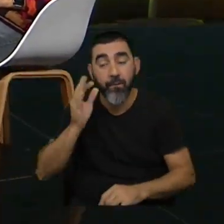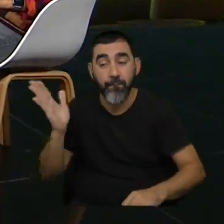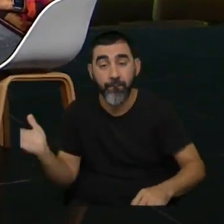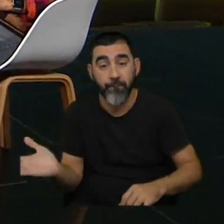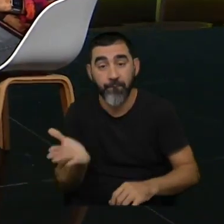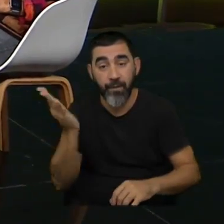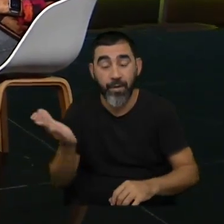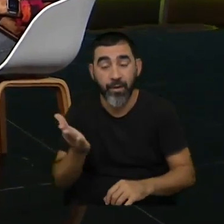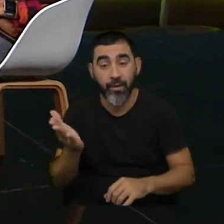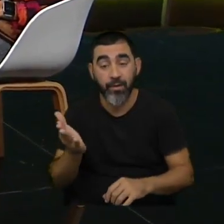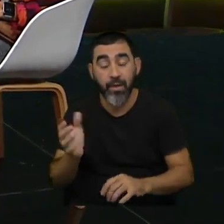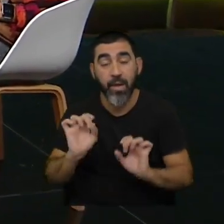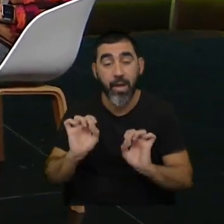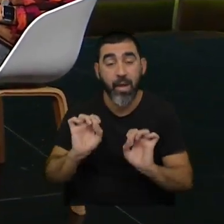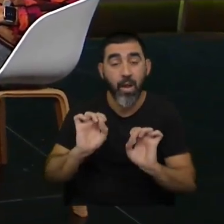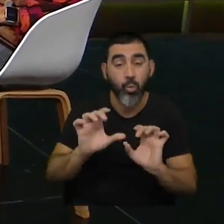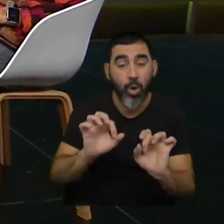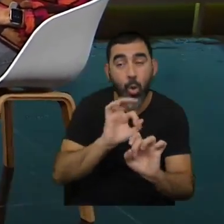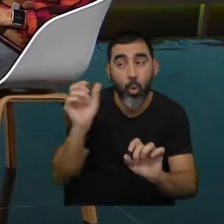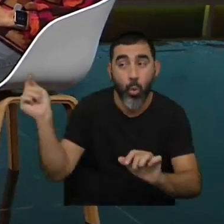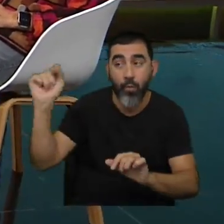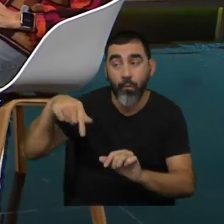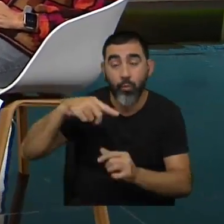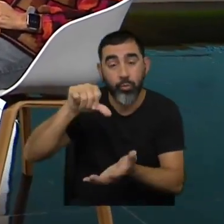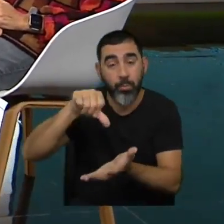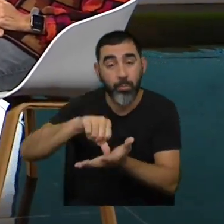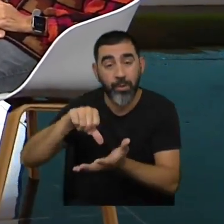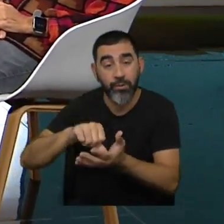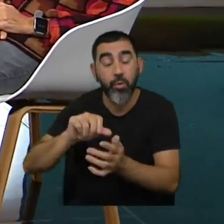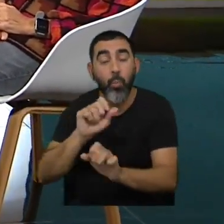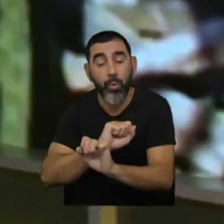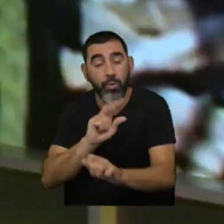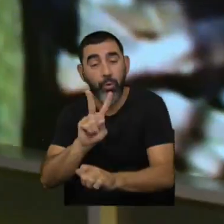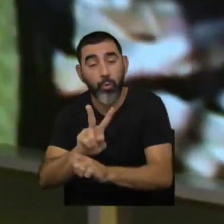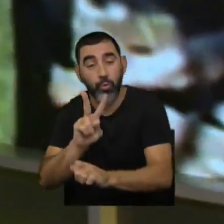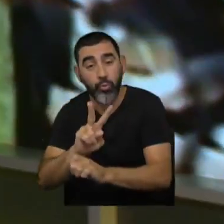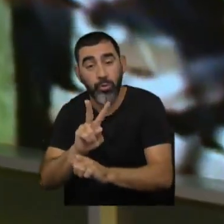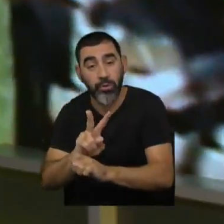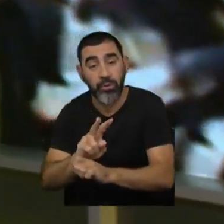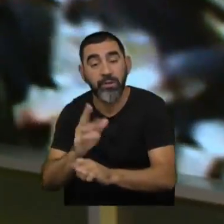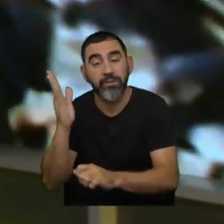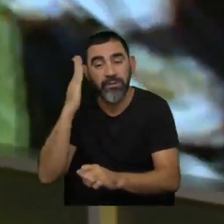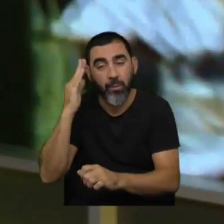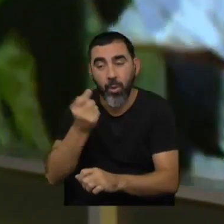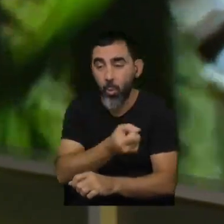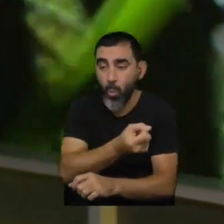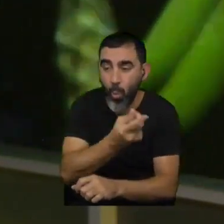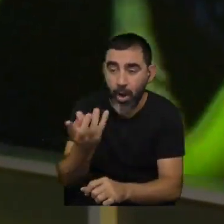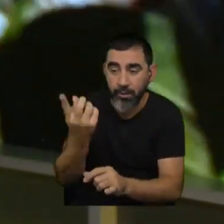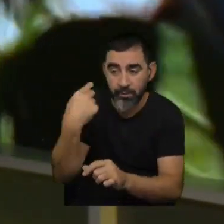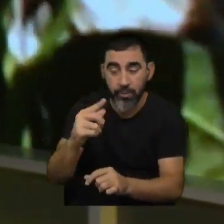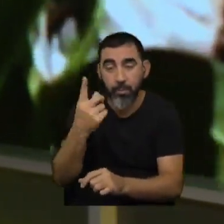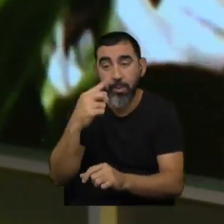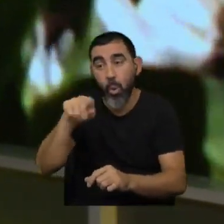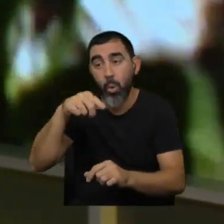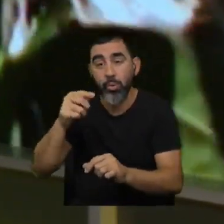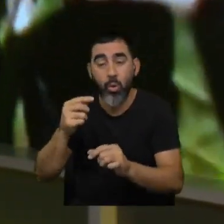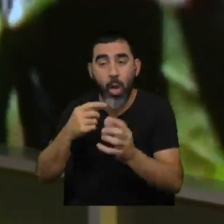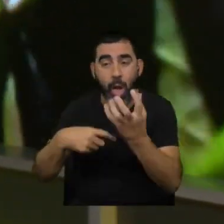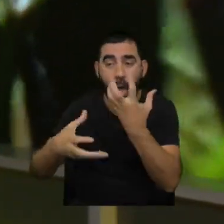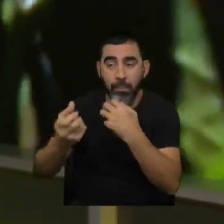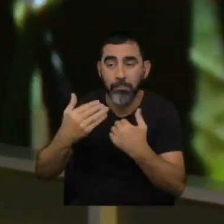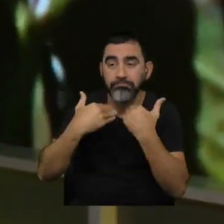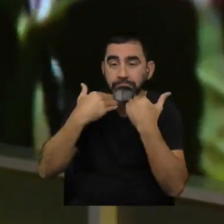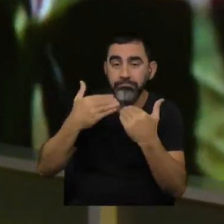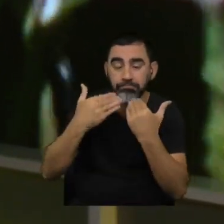ya sean las especies nativas como las introducidas, son controlables, un productor sabe cuántas colmenas tiene, claro, pero del resto es mucho